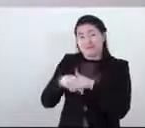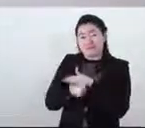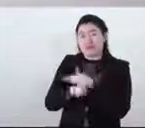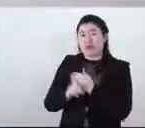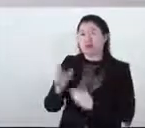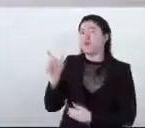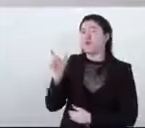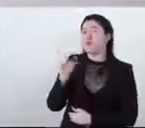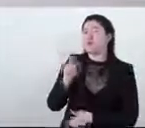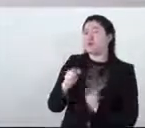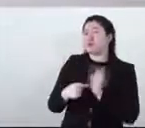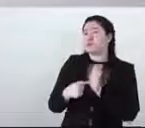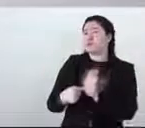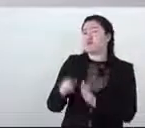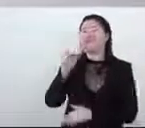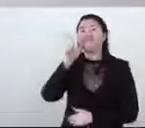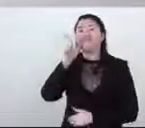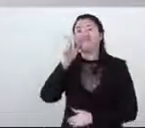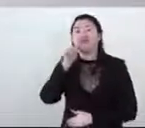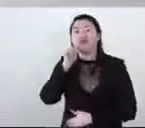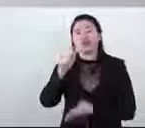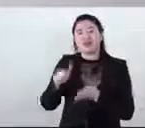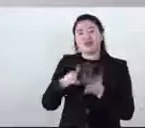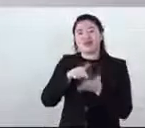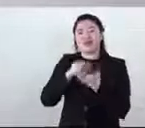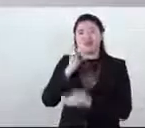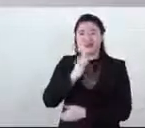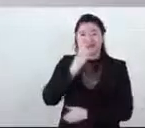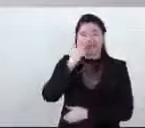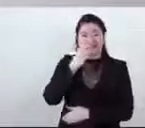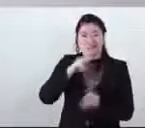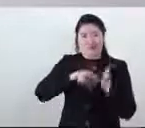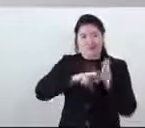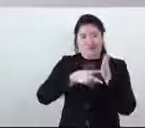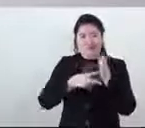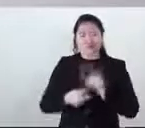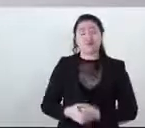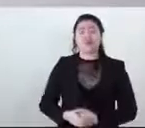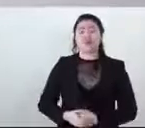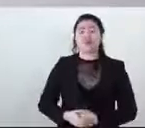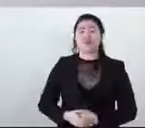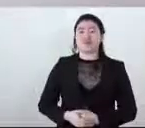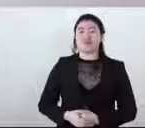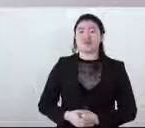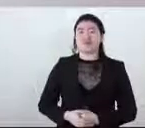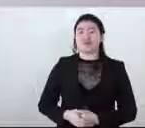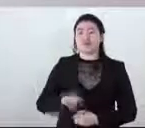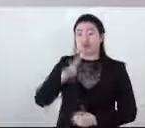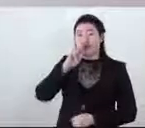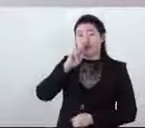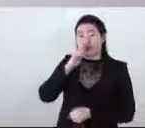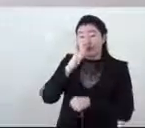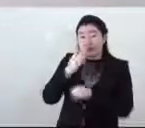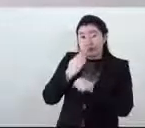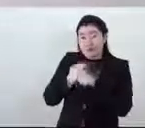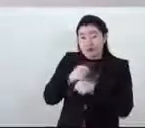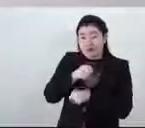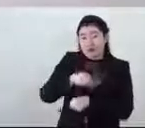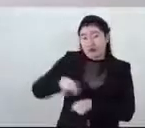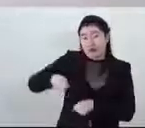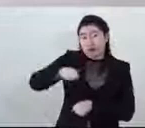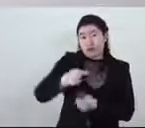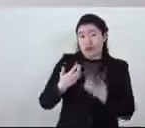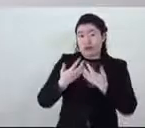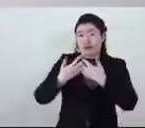el día de mañana en la sede del Colegio de Ingenieros. Las responsabilidades derivadas de empresas o